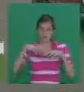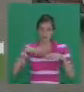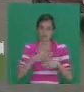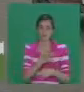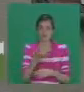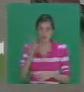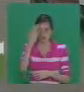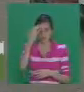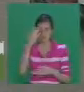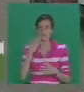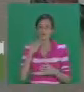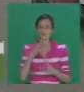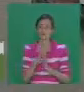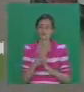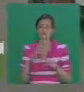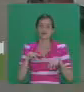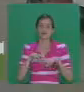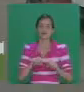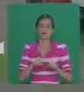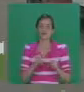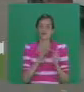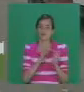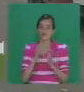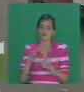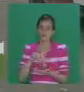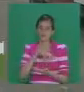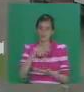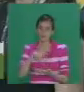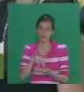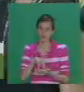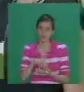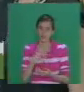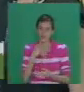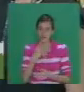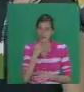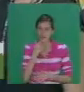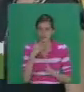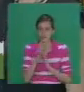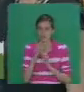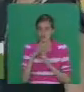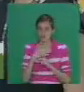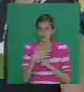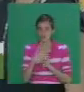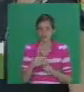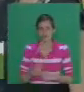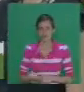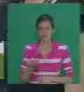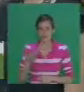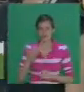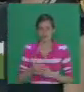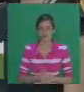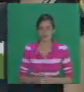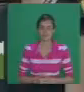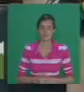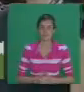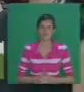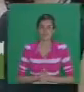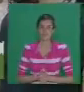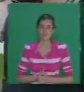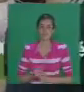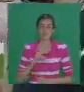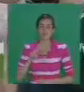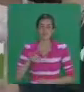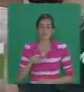se encuentren mediante un registro organizado a nivel nacional. Coméntanos acerca de esto también, la importancia. Estamos